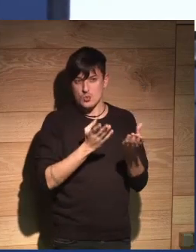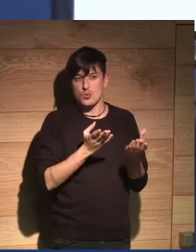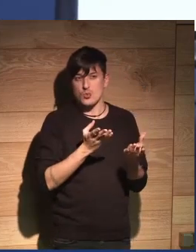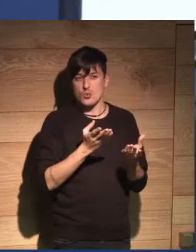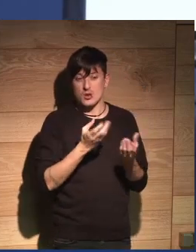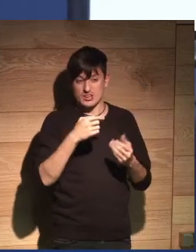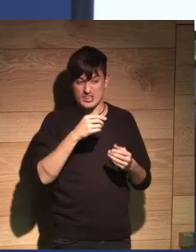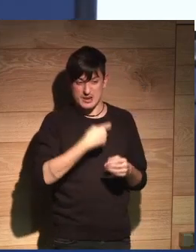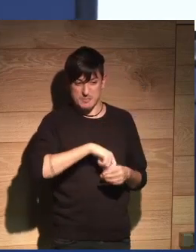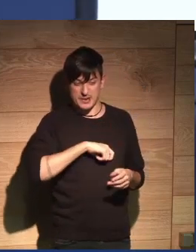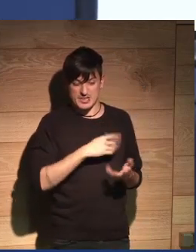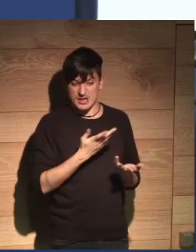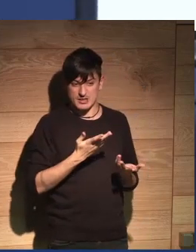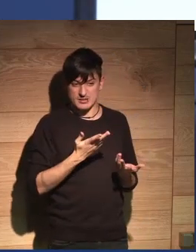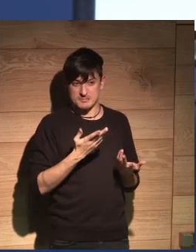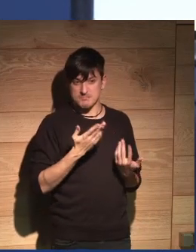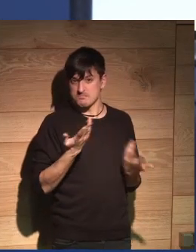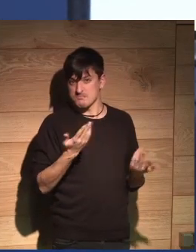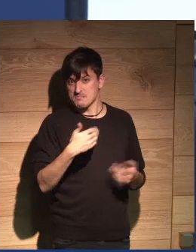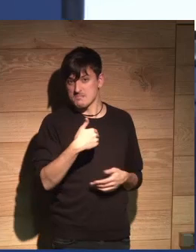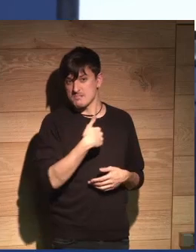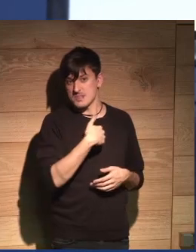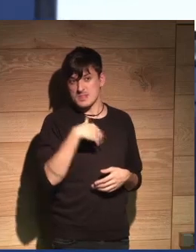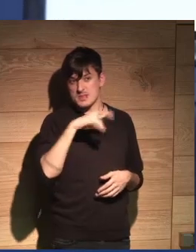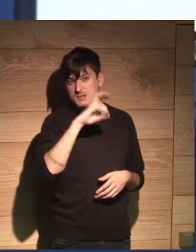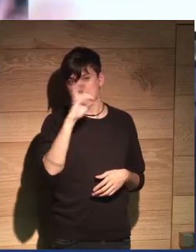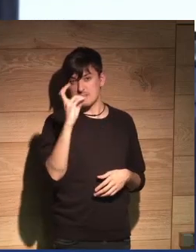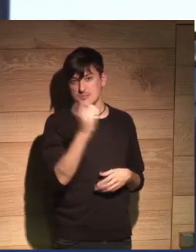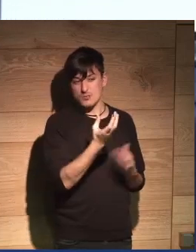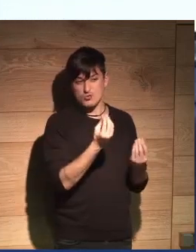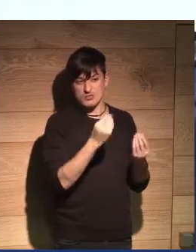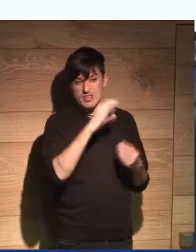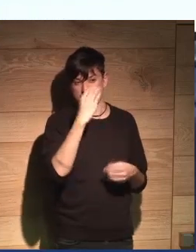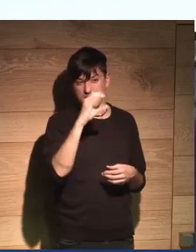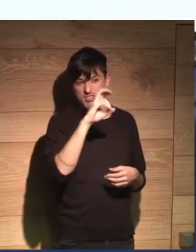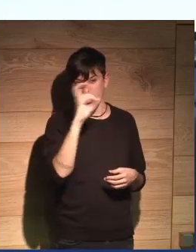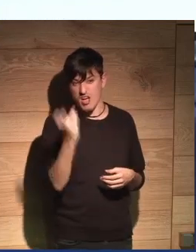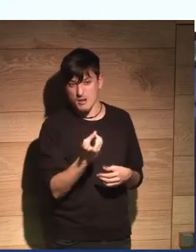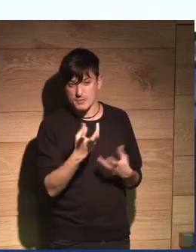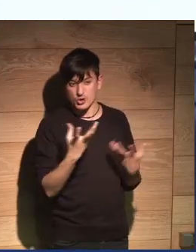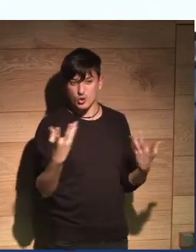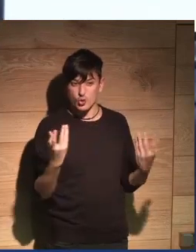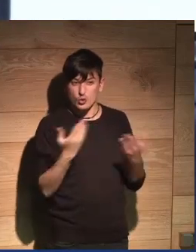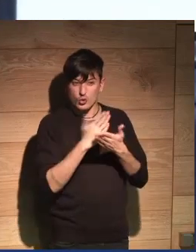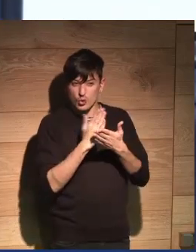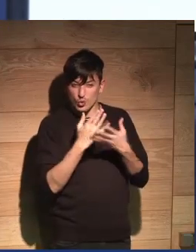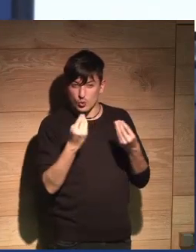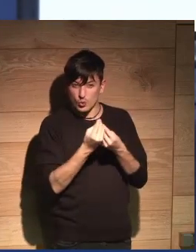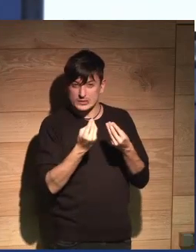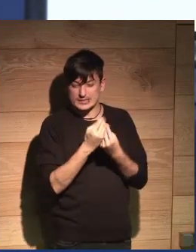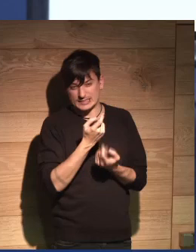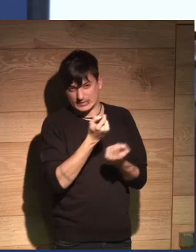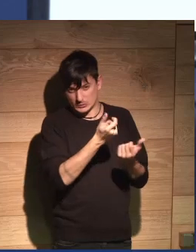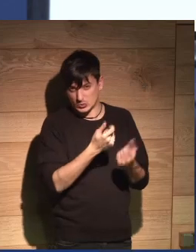de multidisciplinariedad, pero poco de interdisciplinariedad, mucho de muchas ciencias, pero de trabajar juntas poco. Y entonces lo que hice fue un